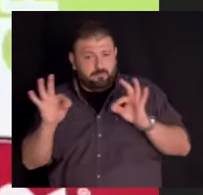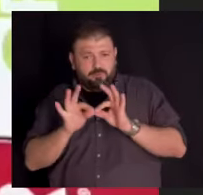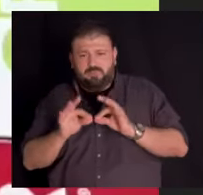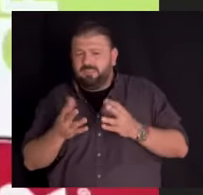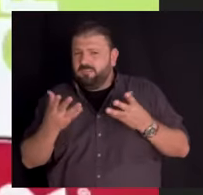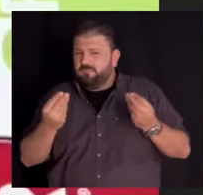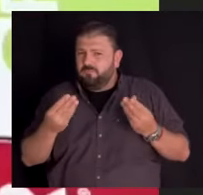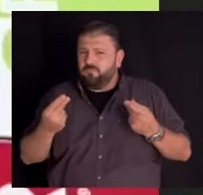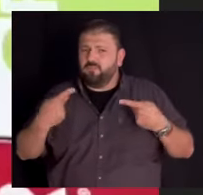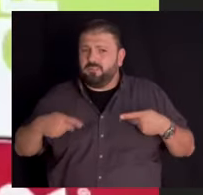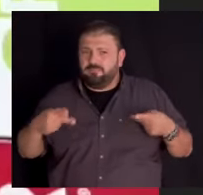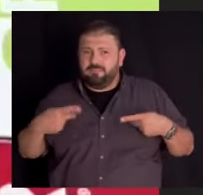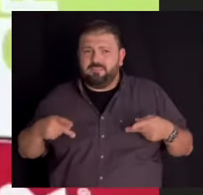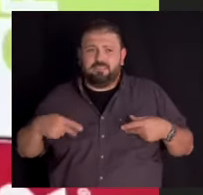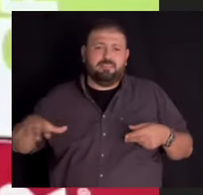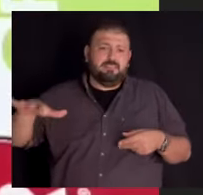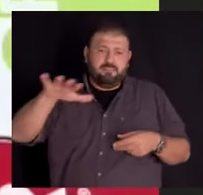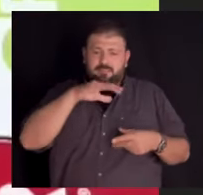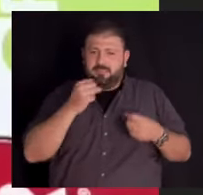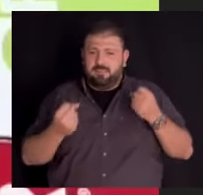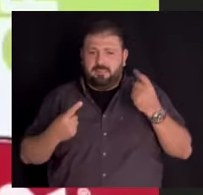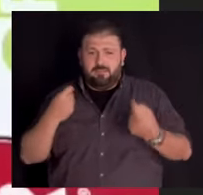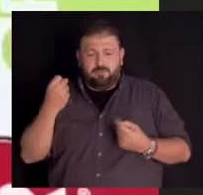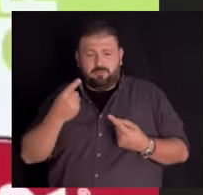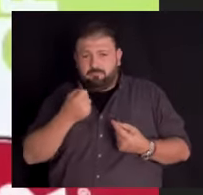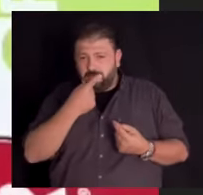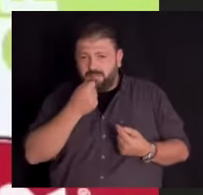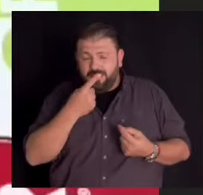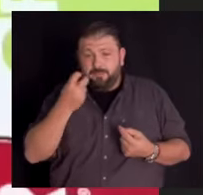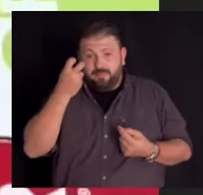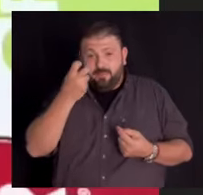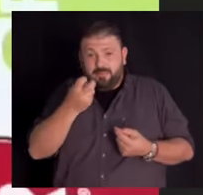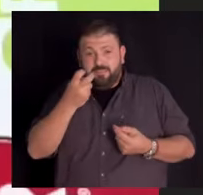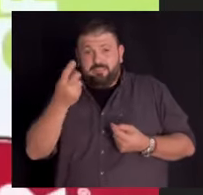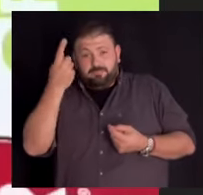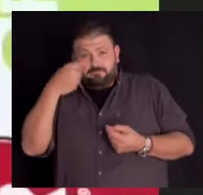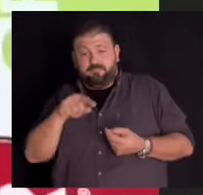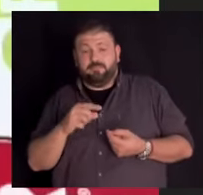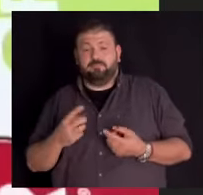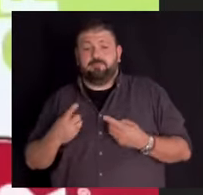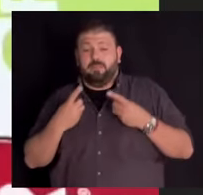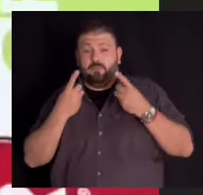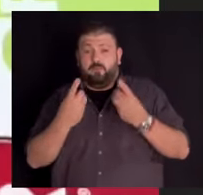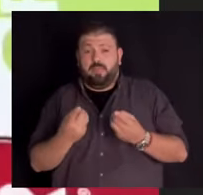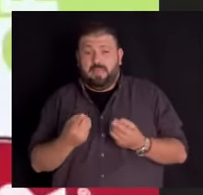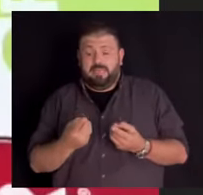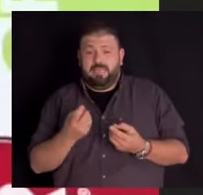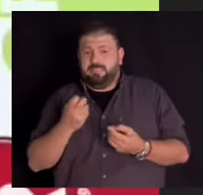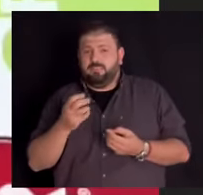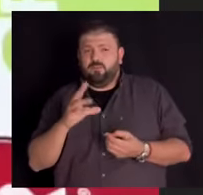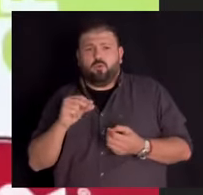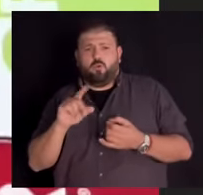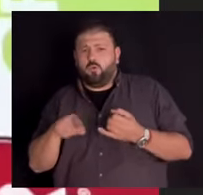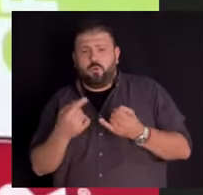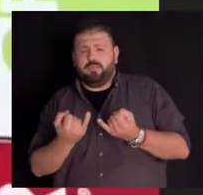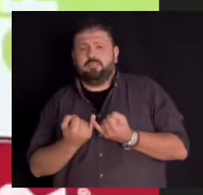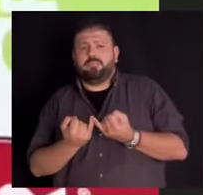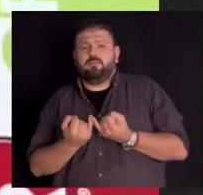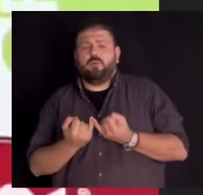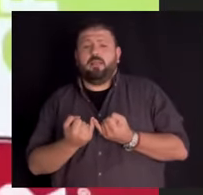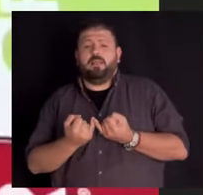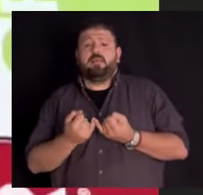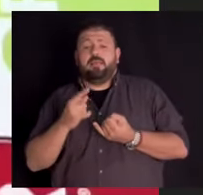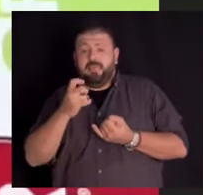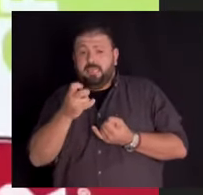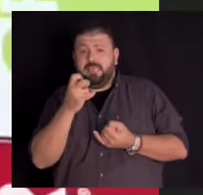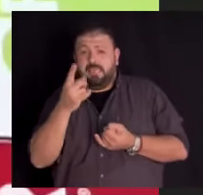Muchas veces los medicamentos que se mandan precisamente para esto son antihistamínicos y no es que sean ni malos ni mucho menos. Momentáneamente sirven y